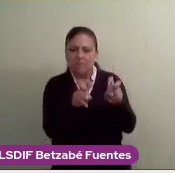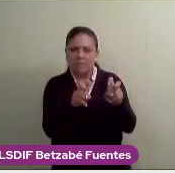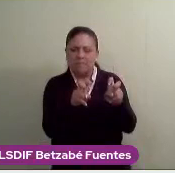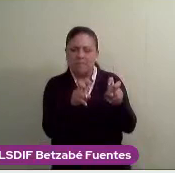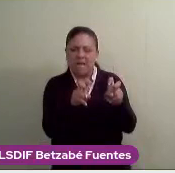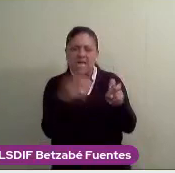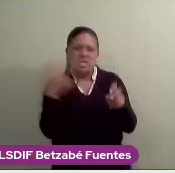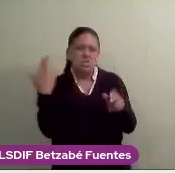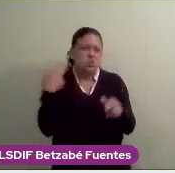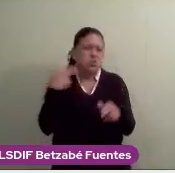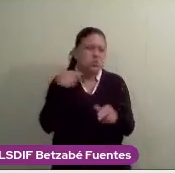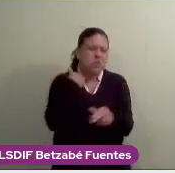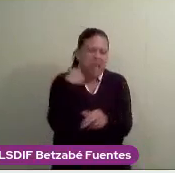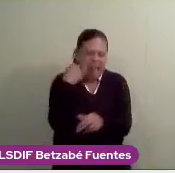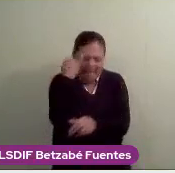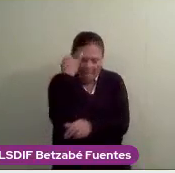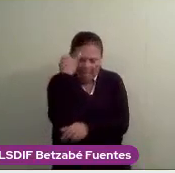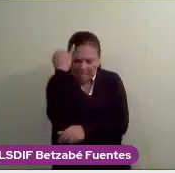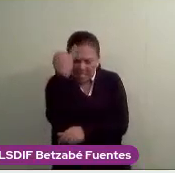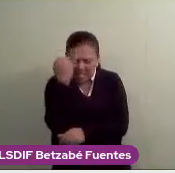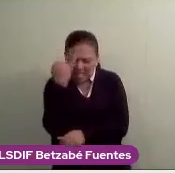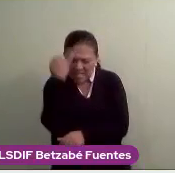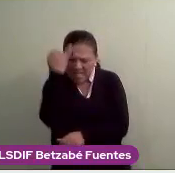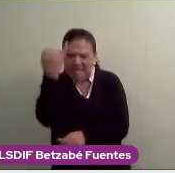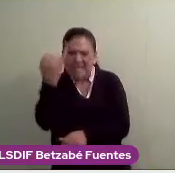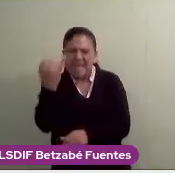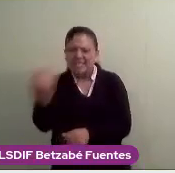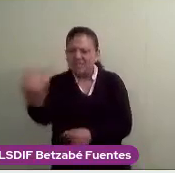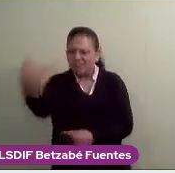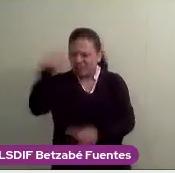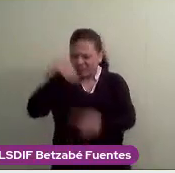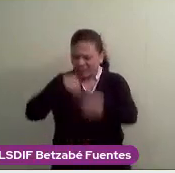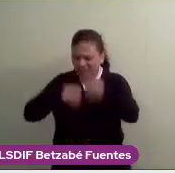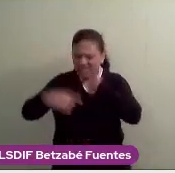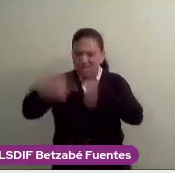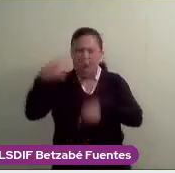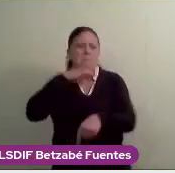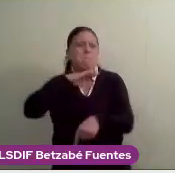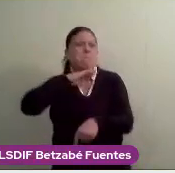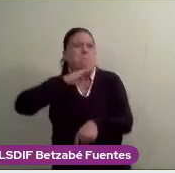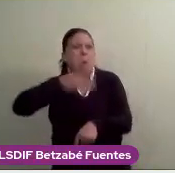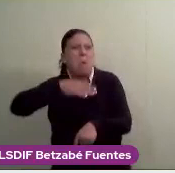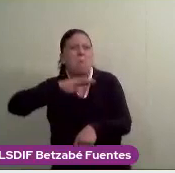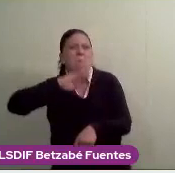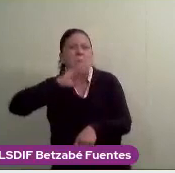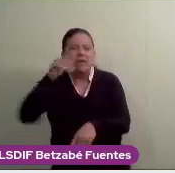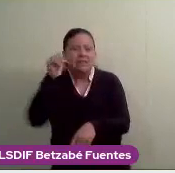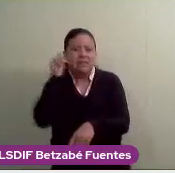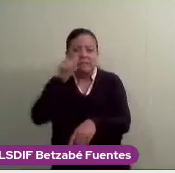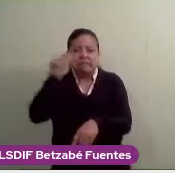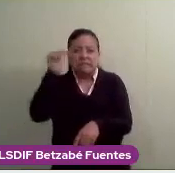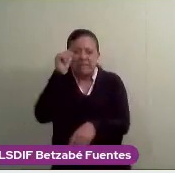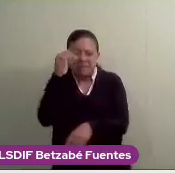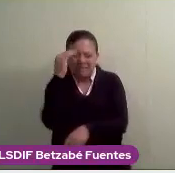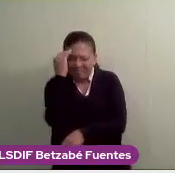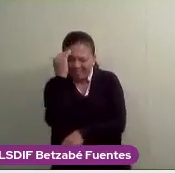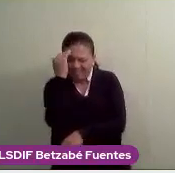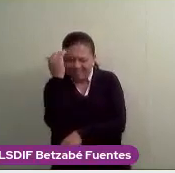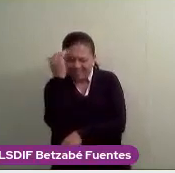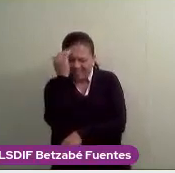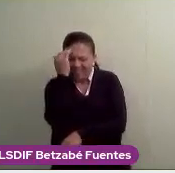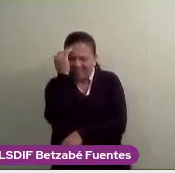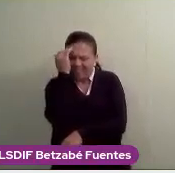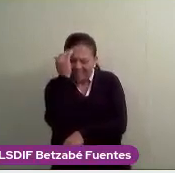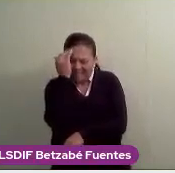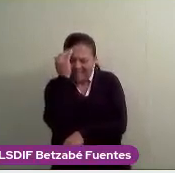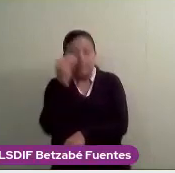todas las ideaciones, de las autolesiones, de las ideas de muerte, porque es más común de lo que uno se imagina.